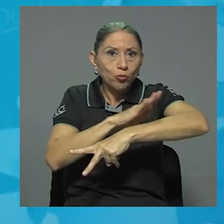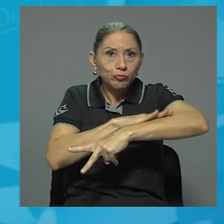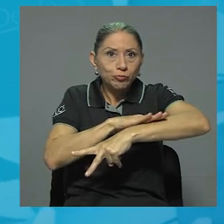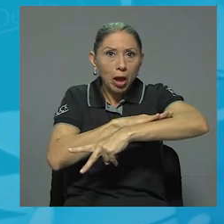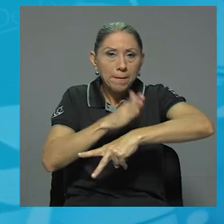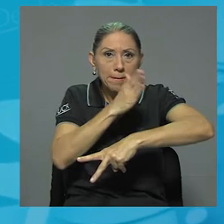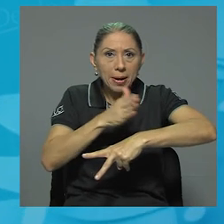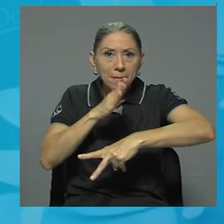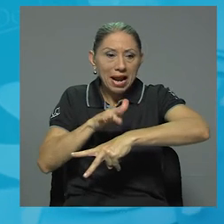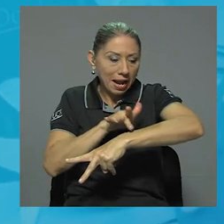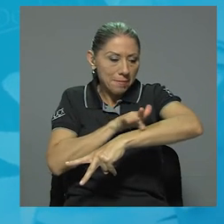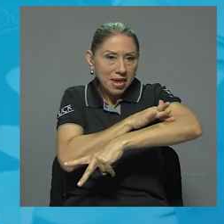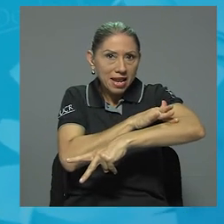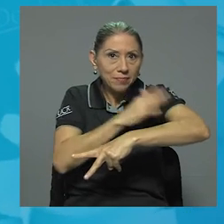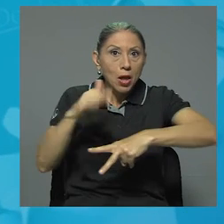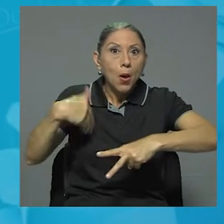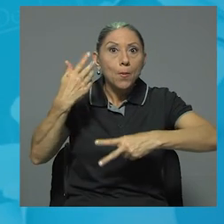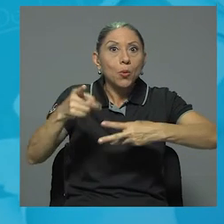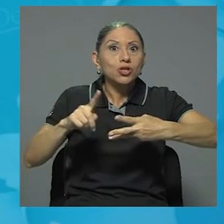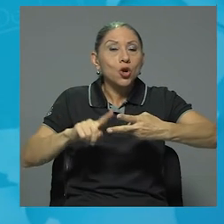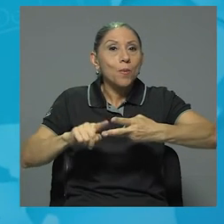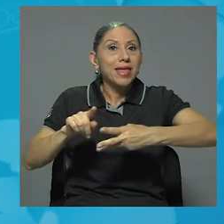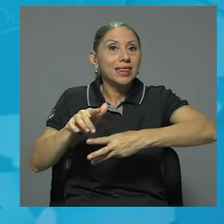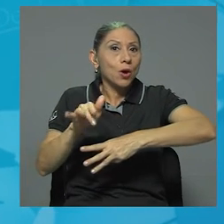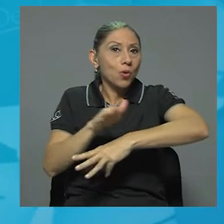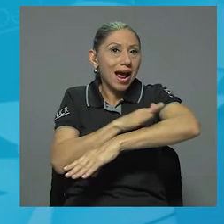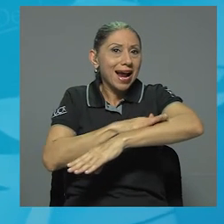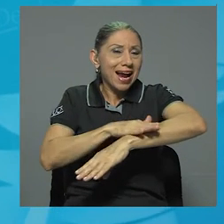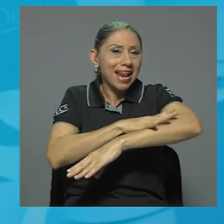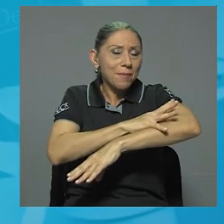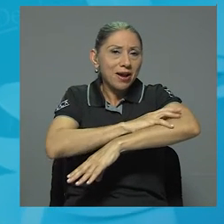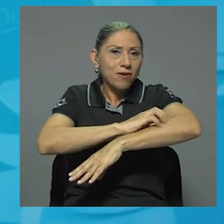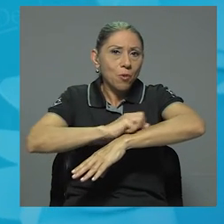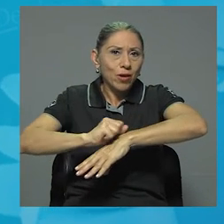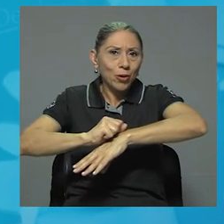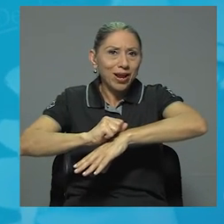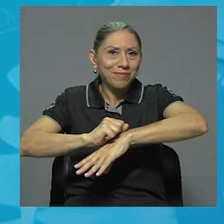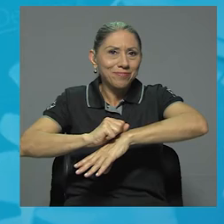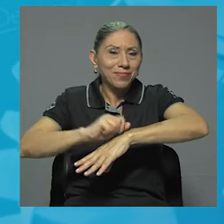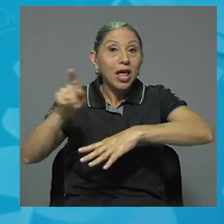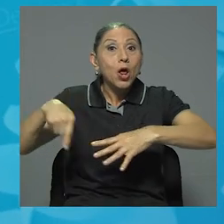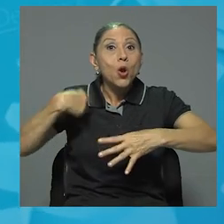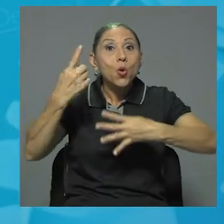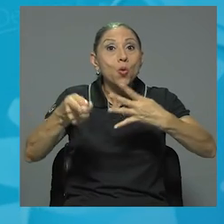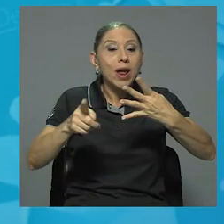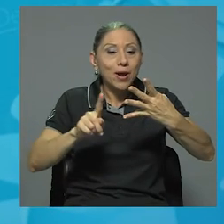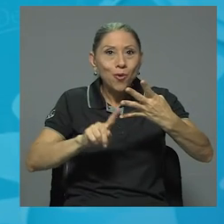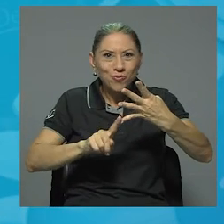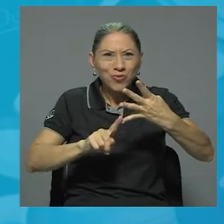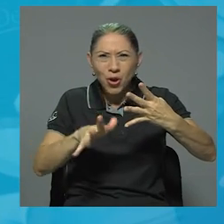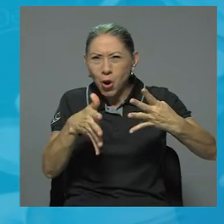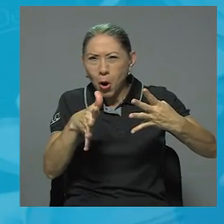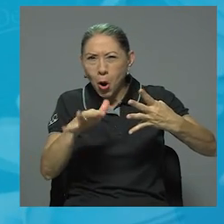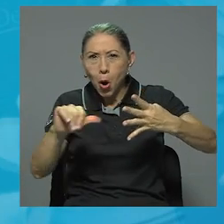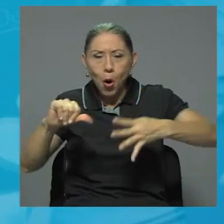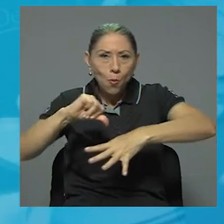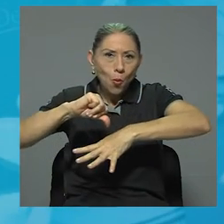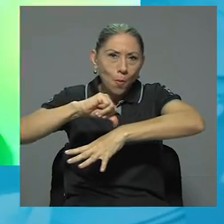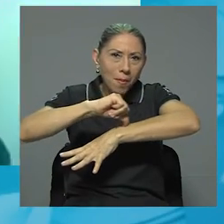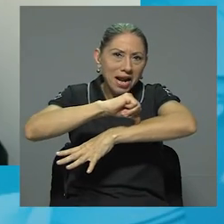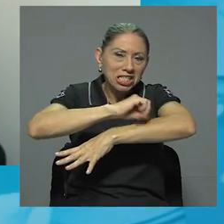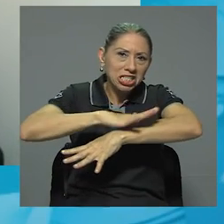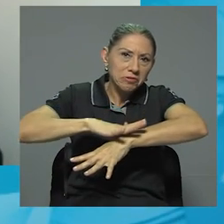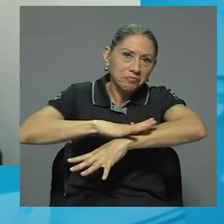y posteriormente se coloca una crema removedora. Luego de eso, se va a aplicar como un parche que